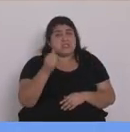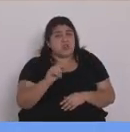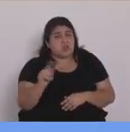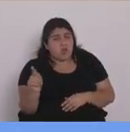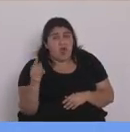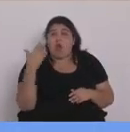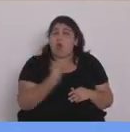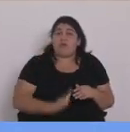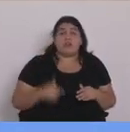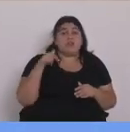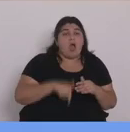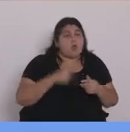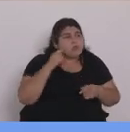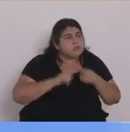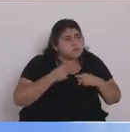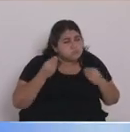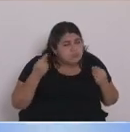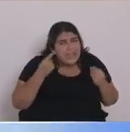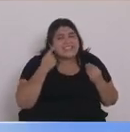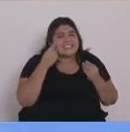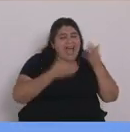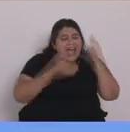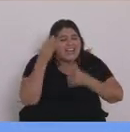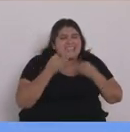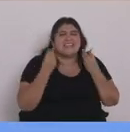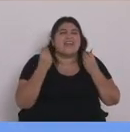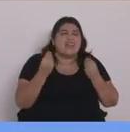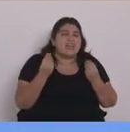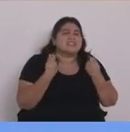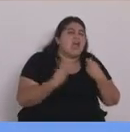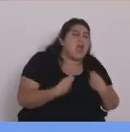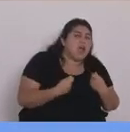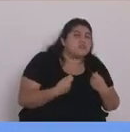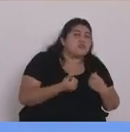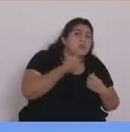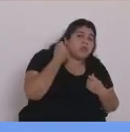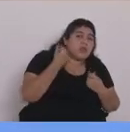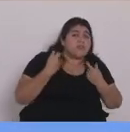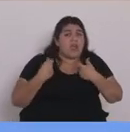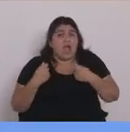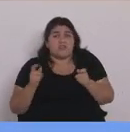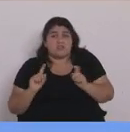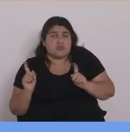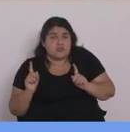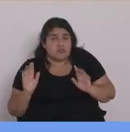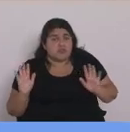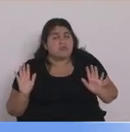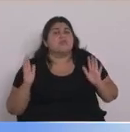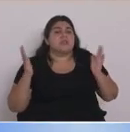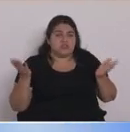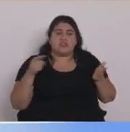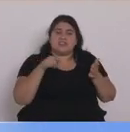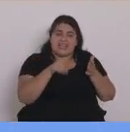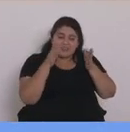actual tendrá que ver qué es lo que considera el que es gasto innecesario y lo que qué considera que es una inversión productiva. Y ahí trabajar con